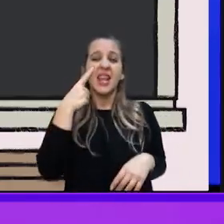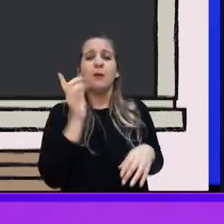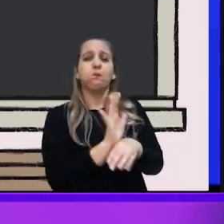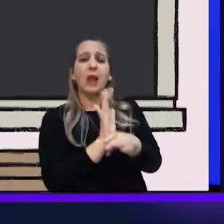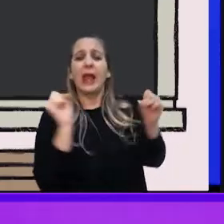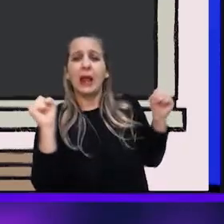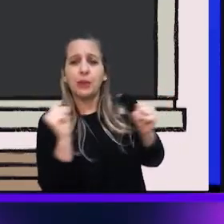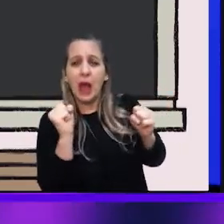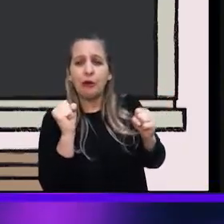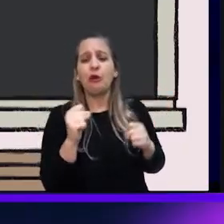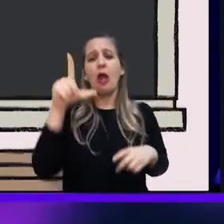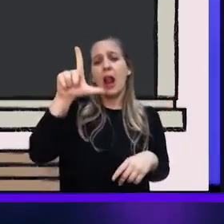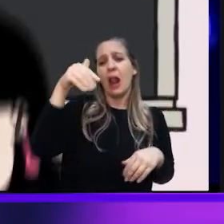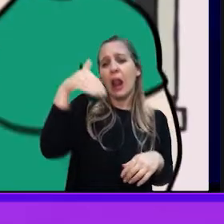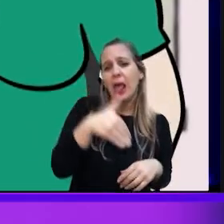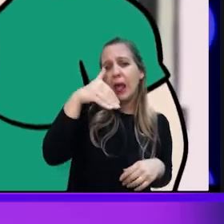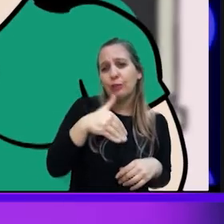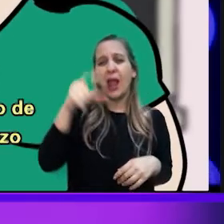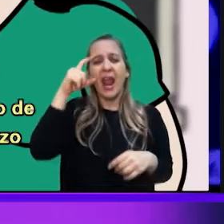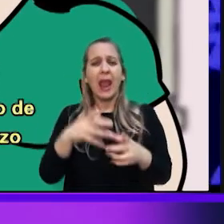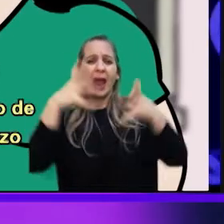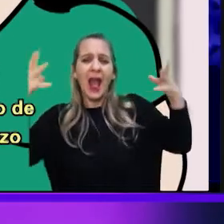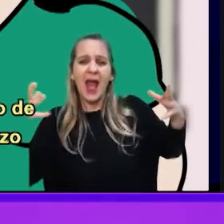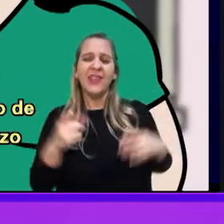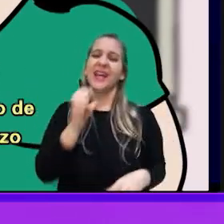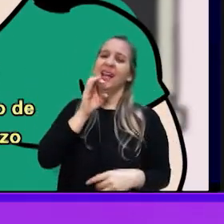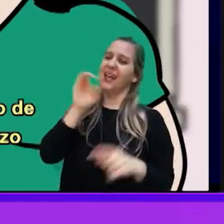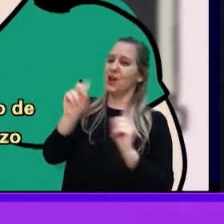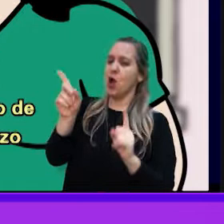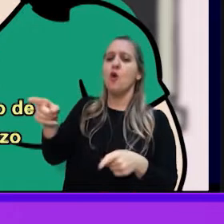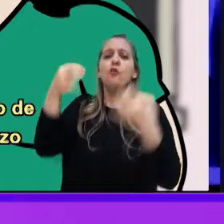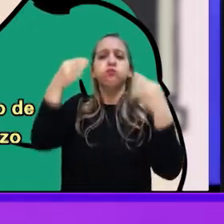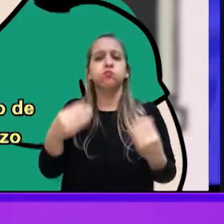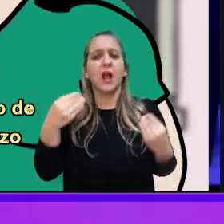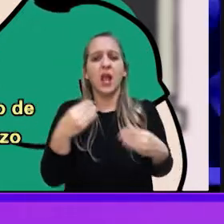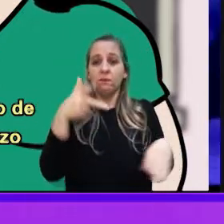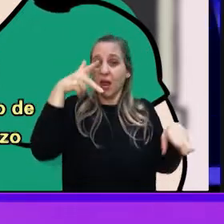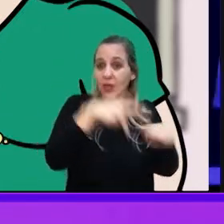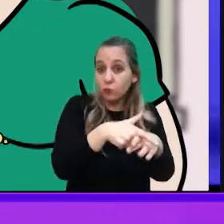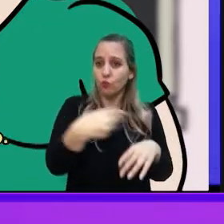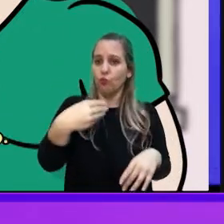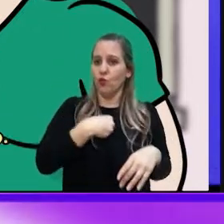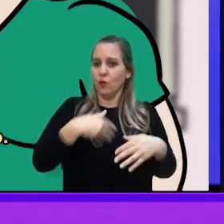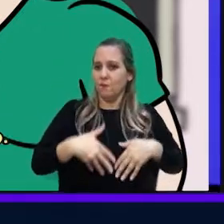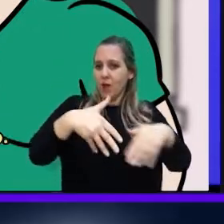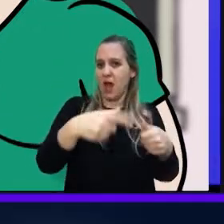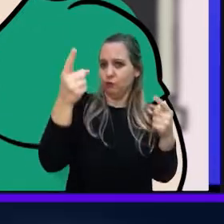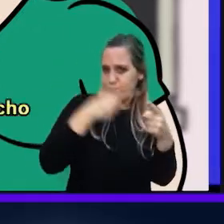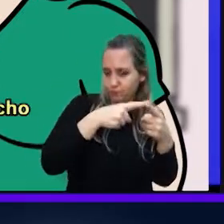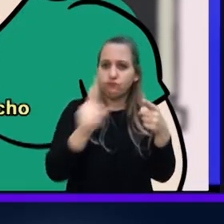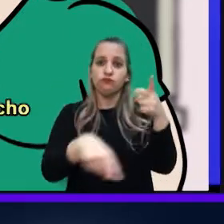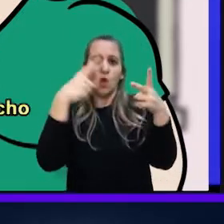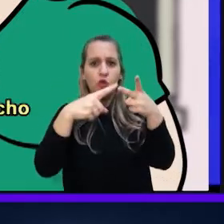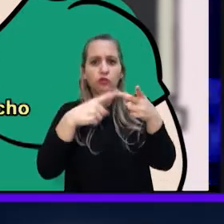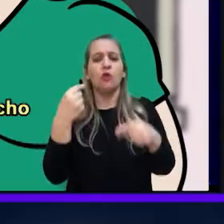primer spot principal que un poco enmarca el contexto de por qué de qué hablamos en realidad cuando hablamos